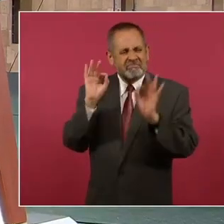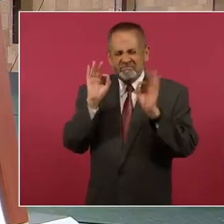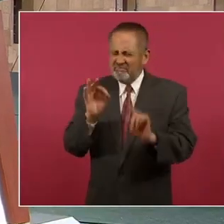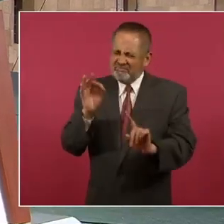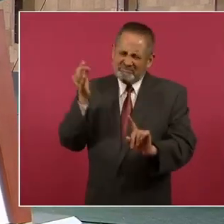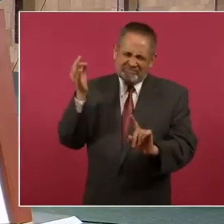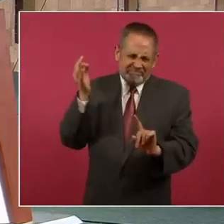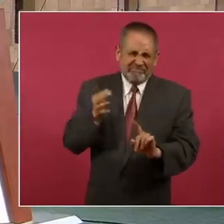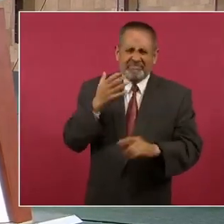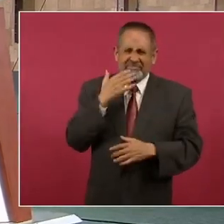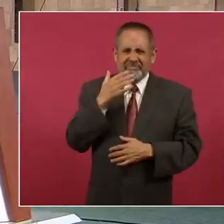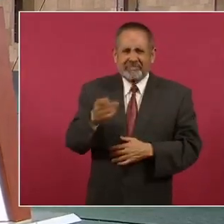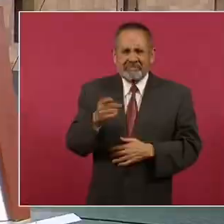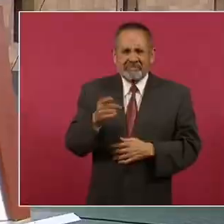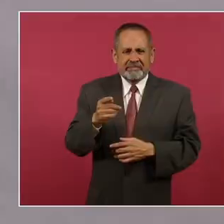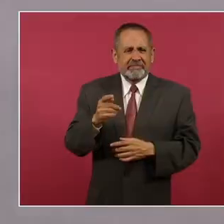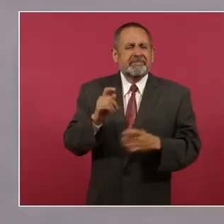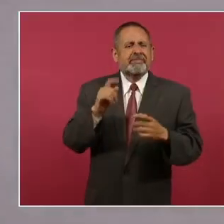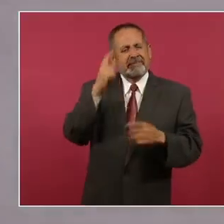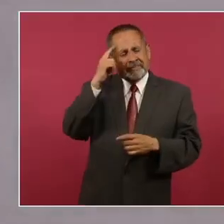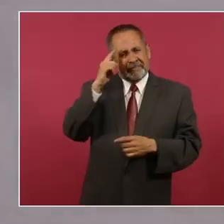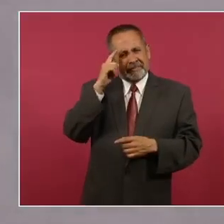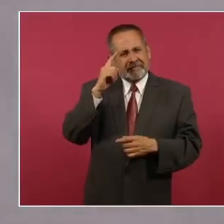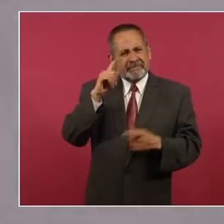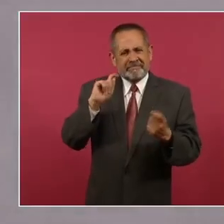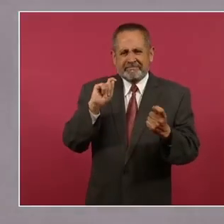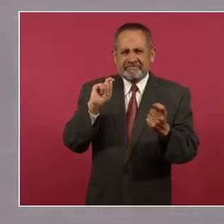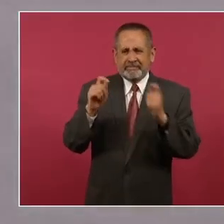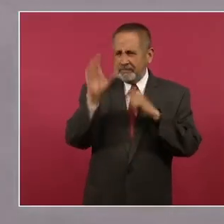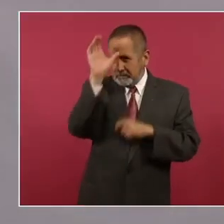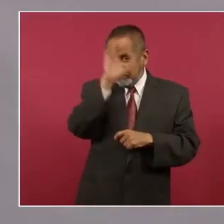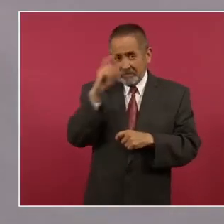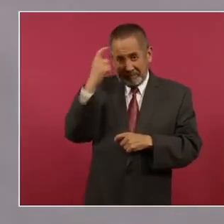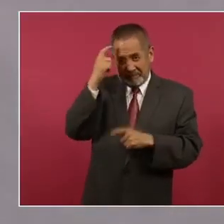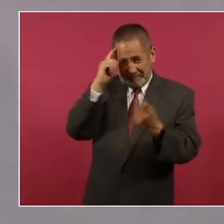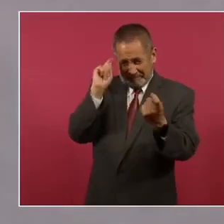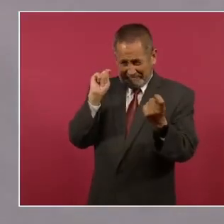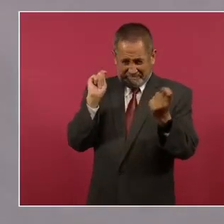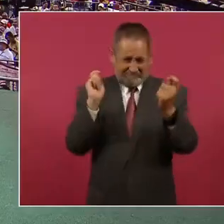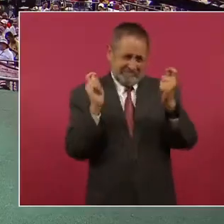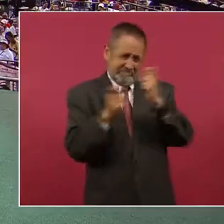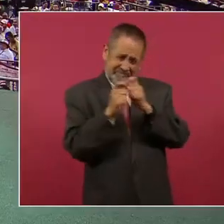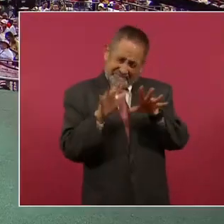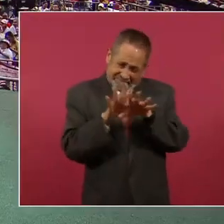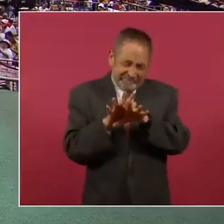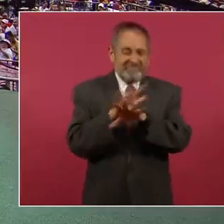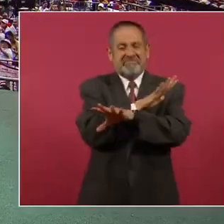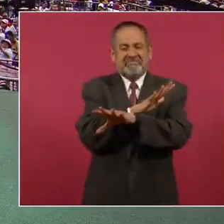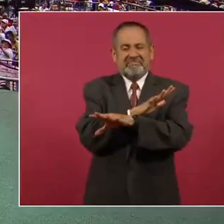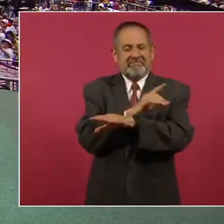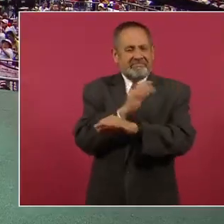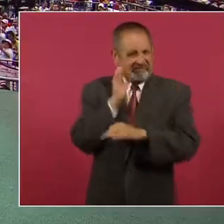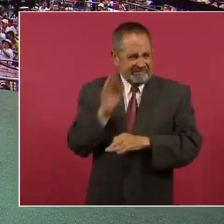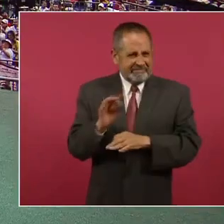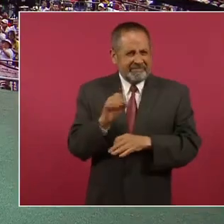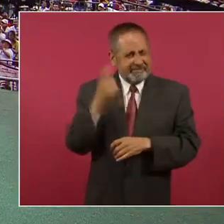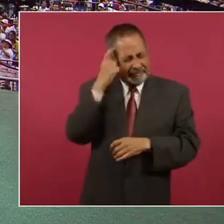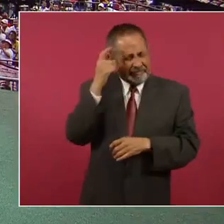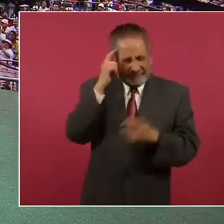acertadamente la revolución de las conciencias, para